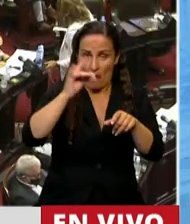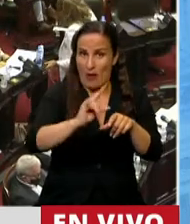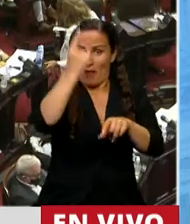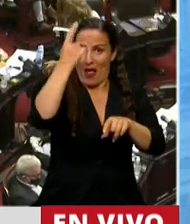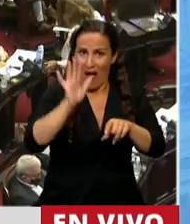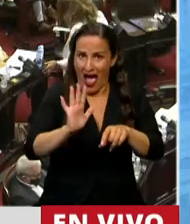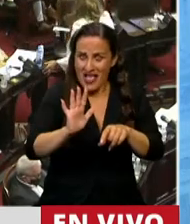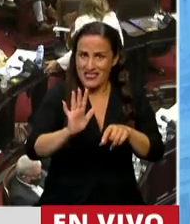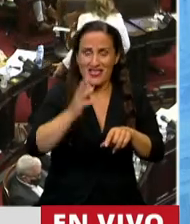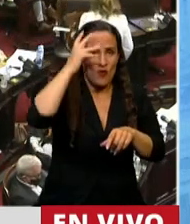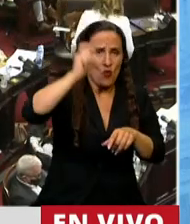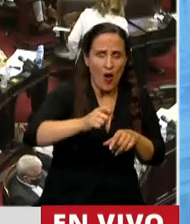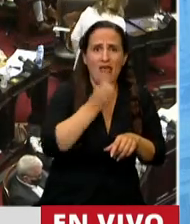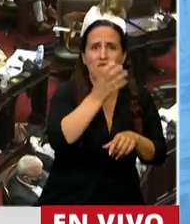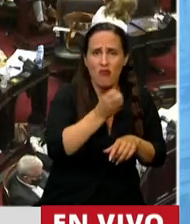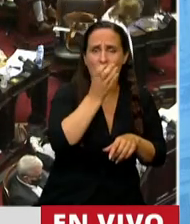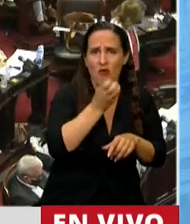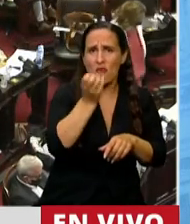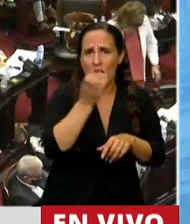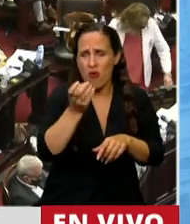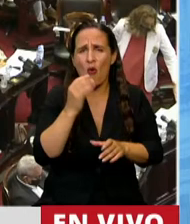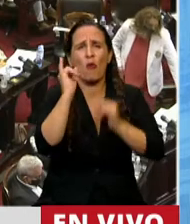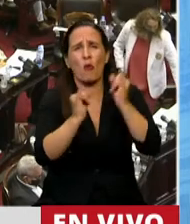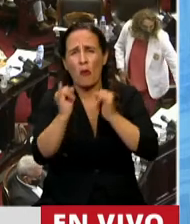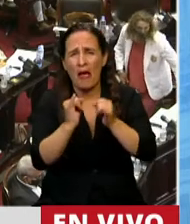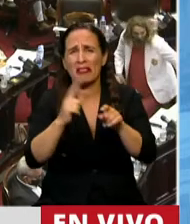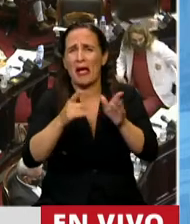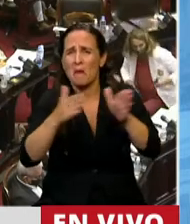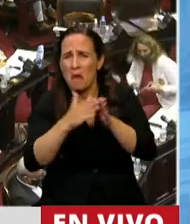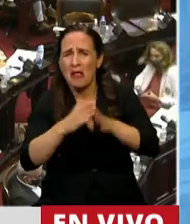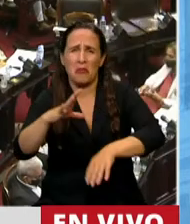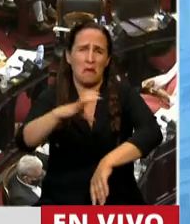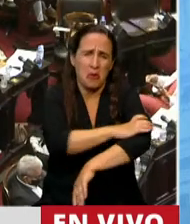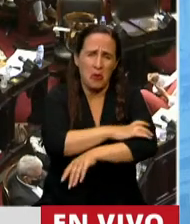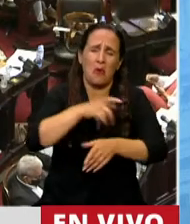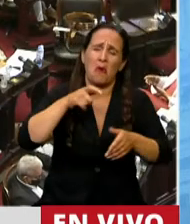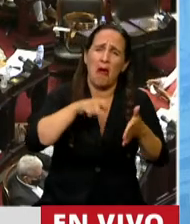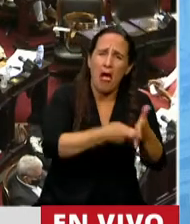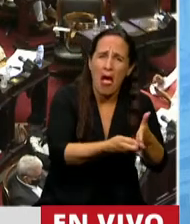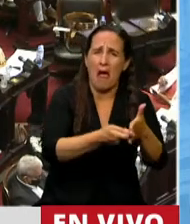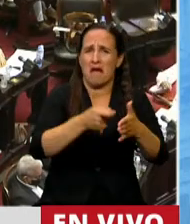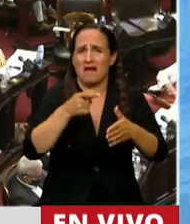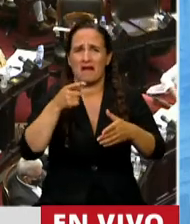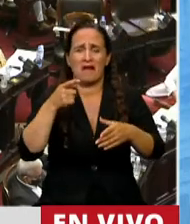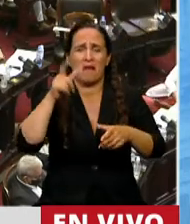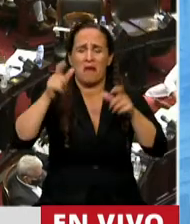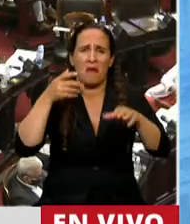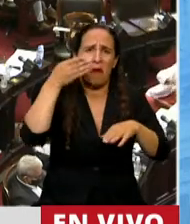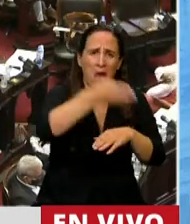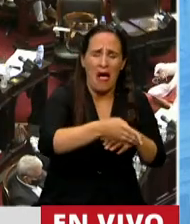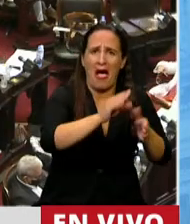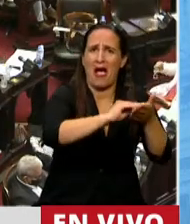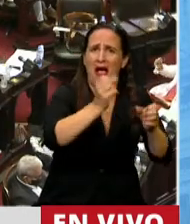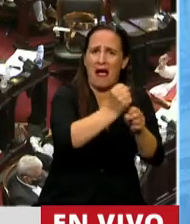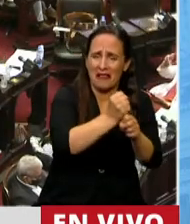se presentaron a testificar los aprietes, el hostigamiento, las visitas que recibían en sus despachos, las